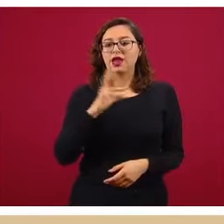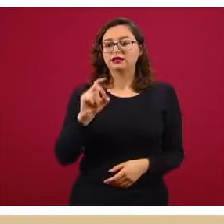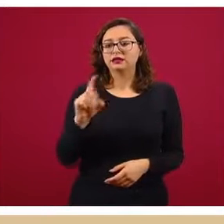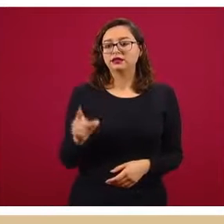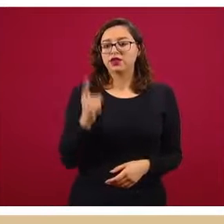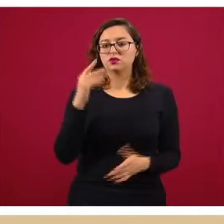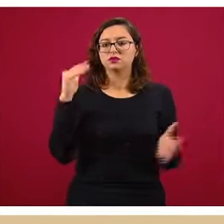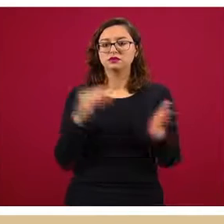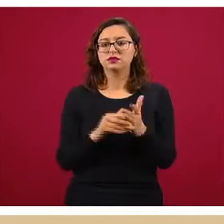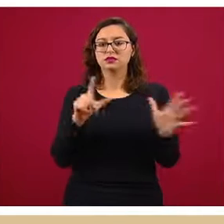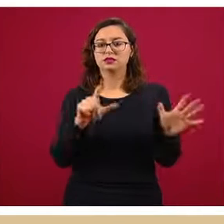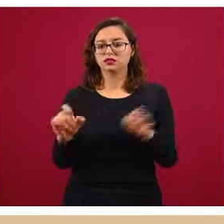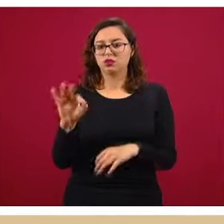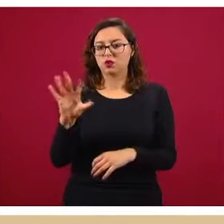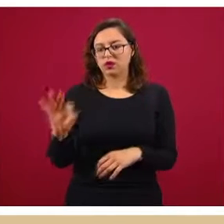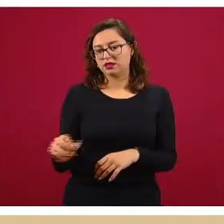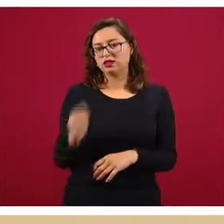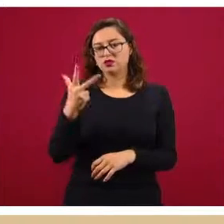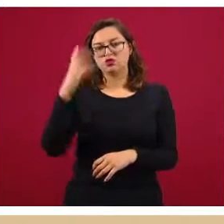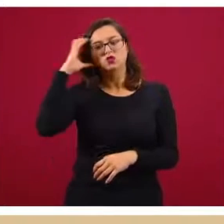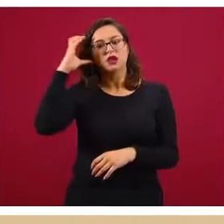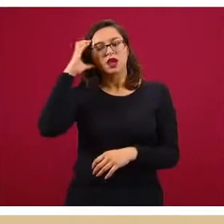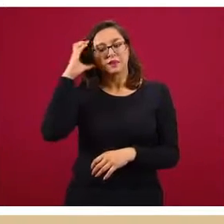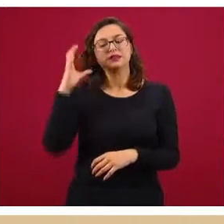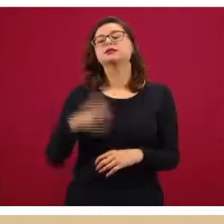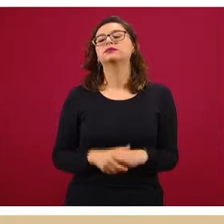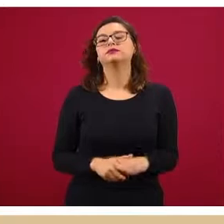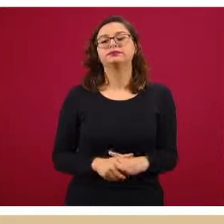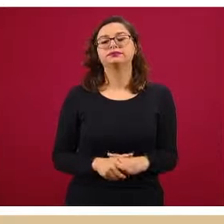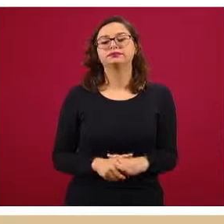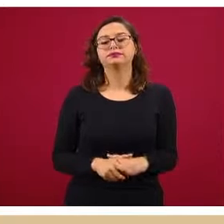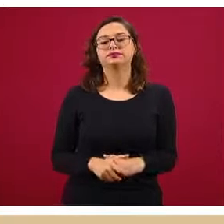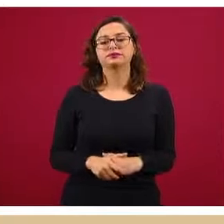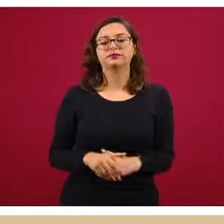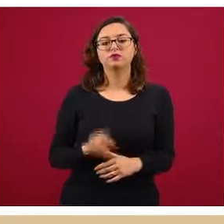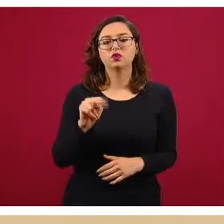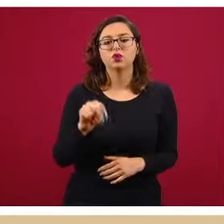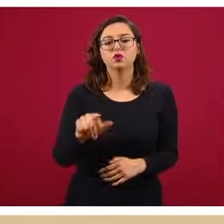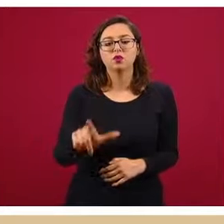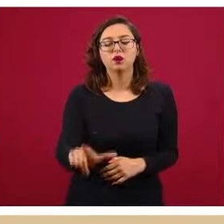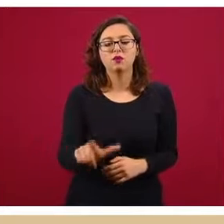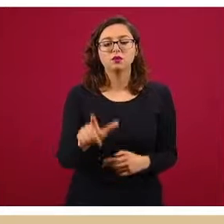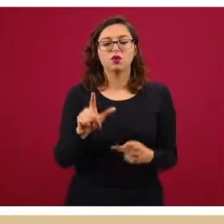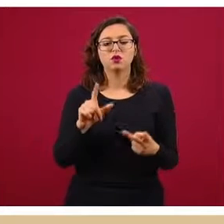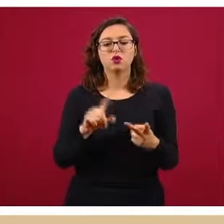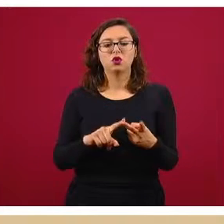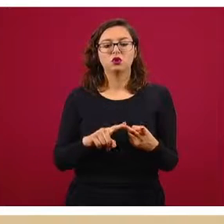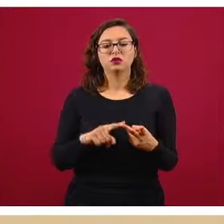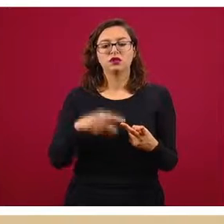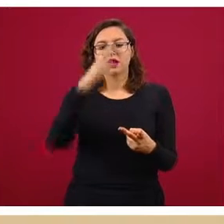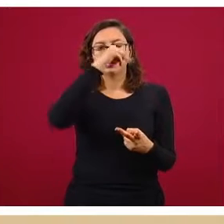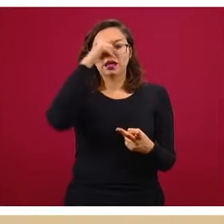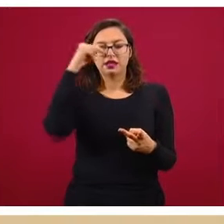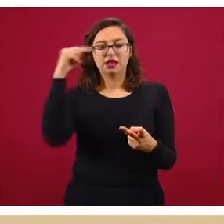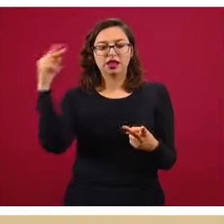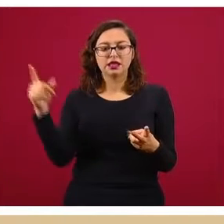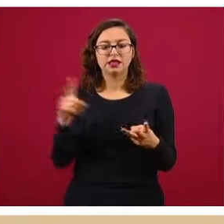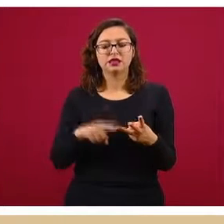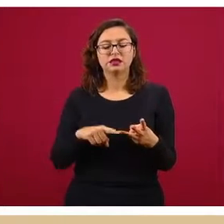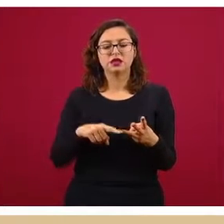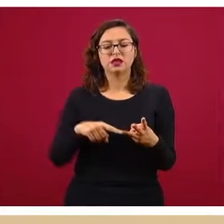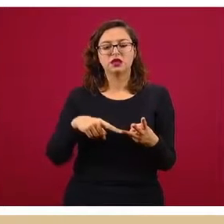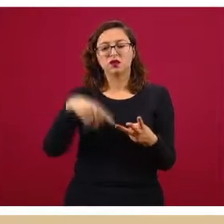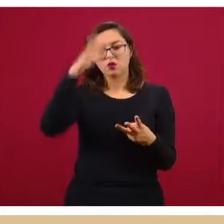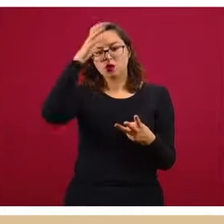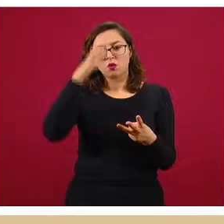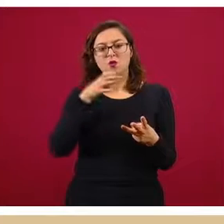31.748 camas. Y vean ustedes, los estados de Nuevo León, Nayarit, Coahuila y Colima son los que tienen